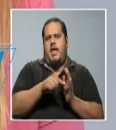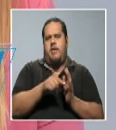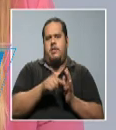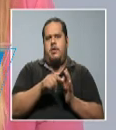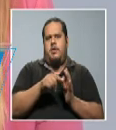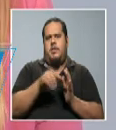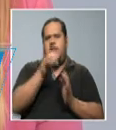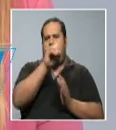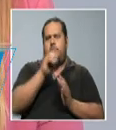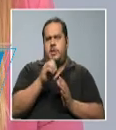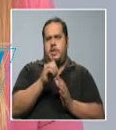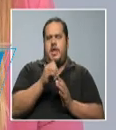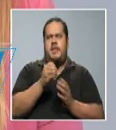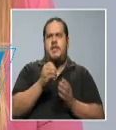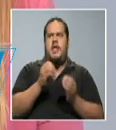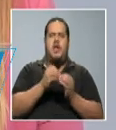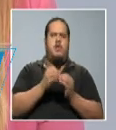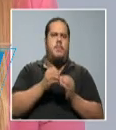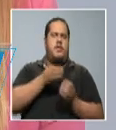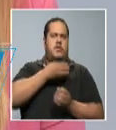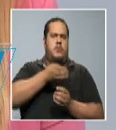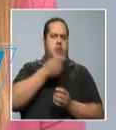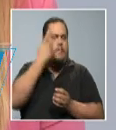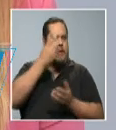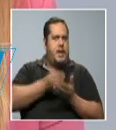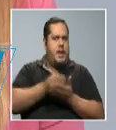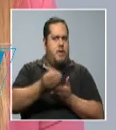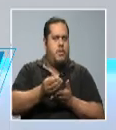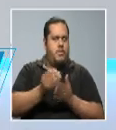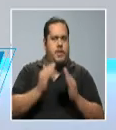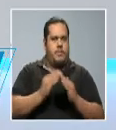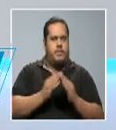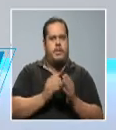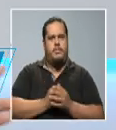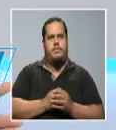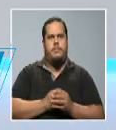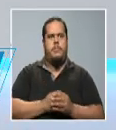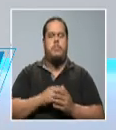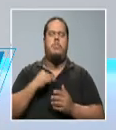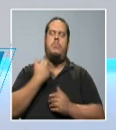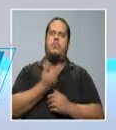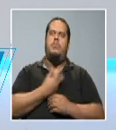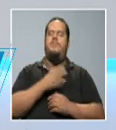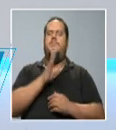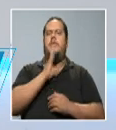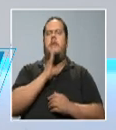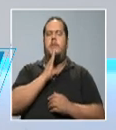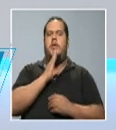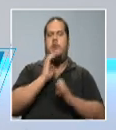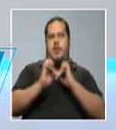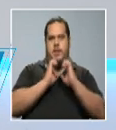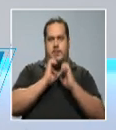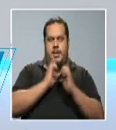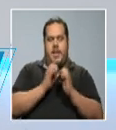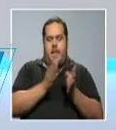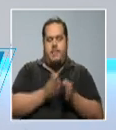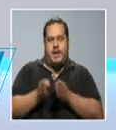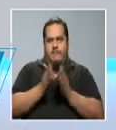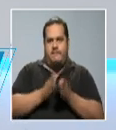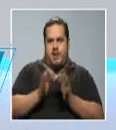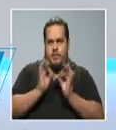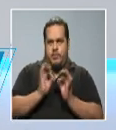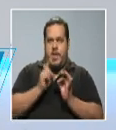más recomendables para el tema de compra de vivienda? Bueno, hemos hablado durante la entrevista de planificar muy bien este tipo